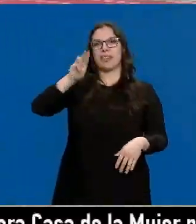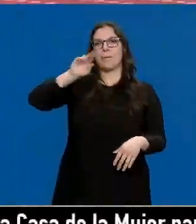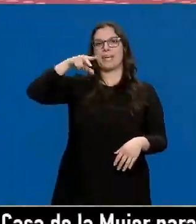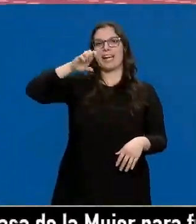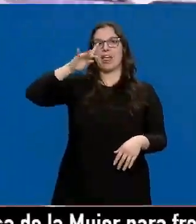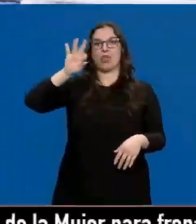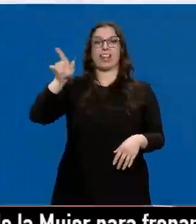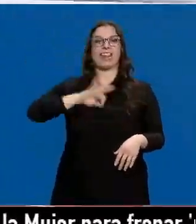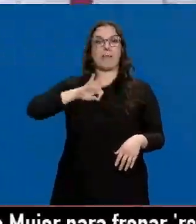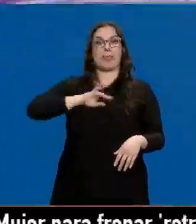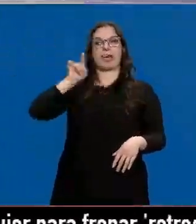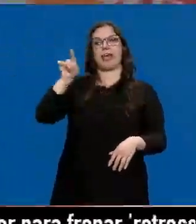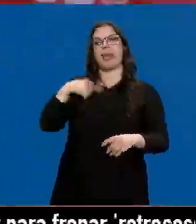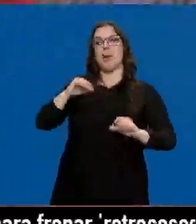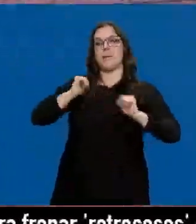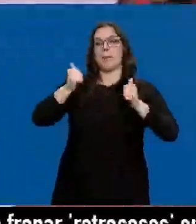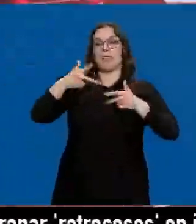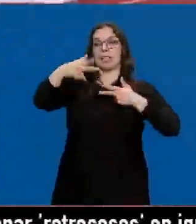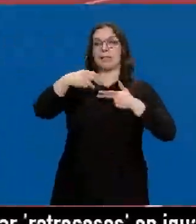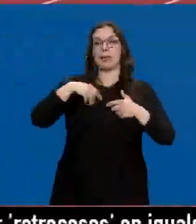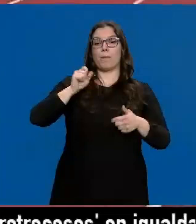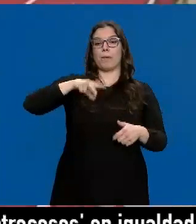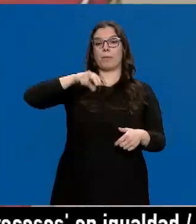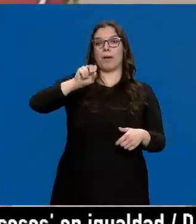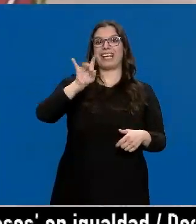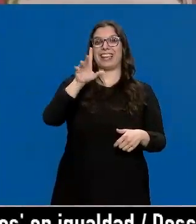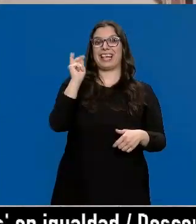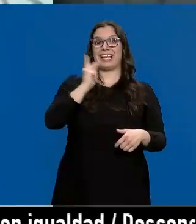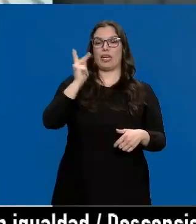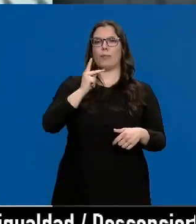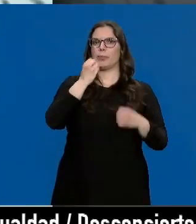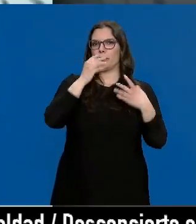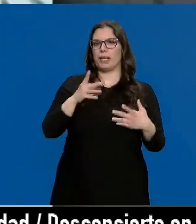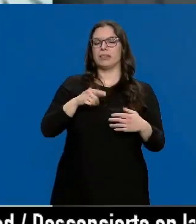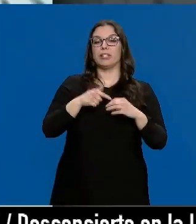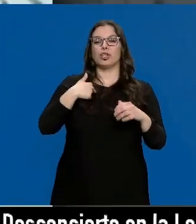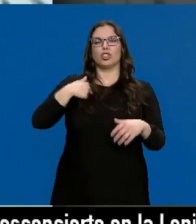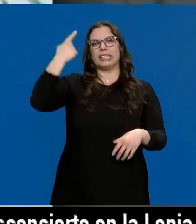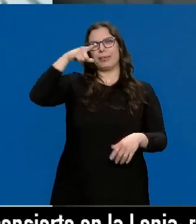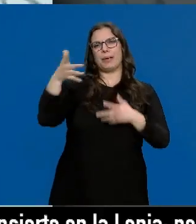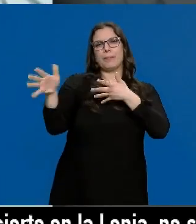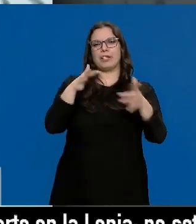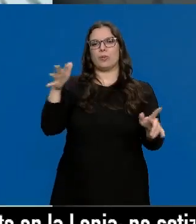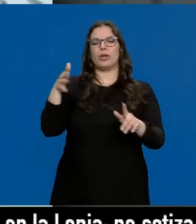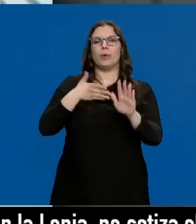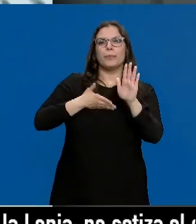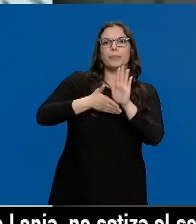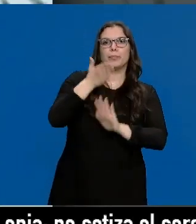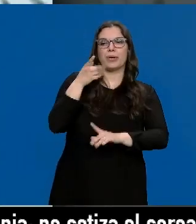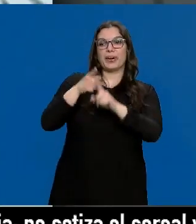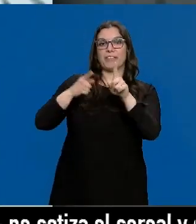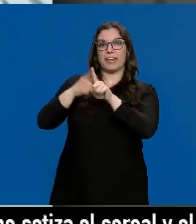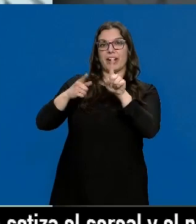Almazán comenzaba fuerte el primer tramo a pie de 15 kilómetros. De salida yo más o menos sabía que mi referencia corriendo era Gonzalo Fuentes, ¿no? El